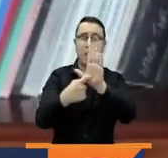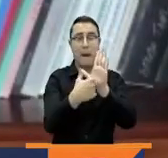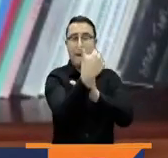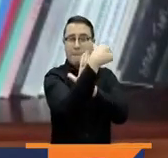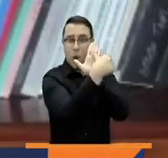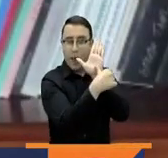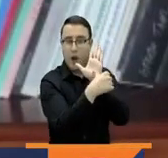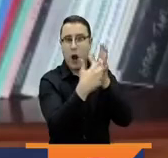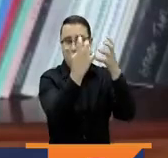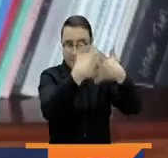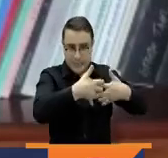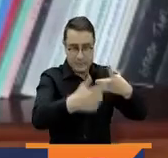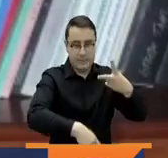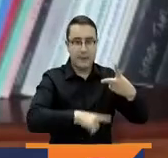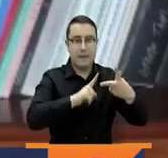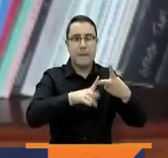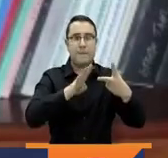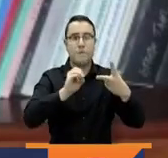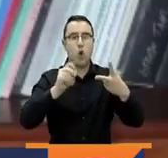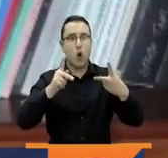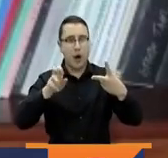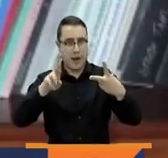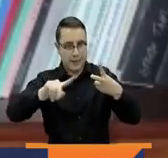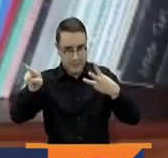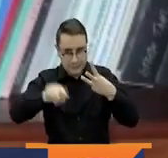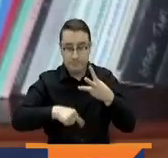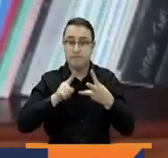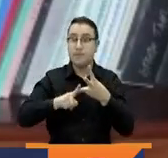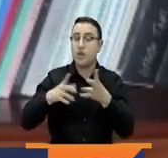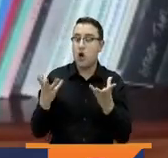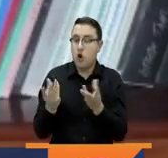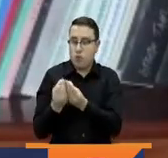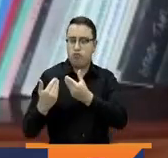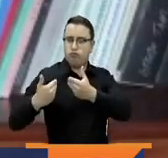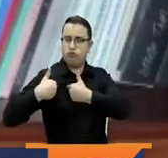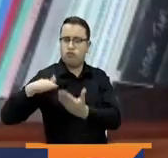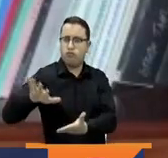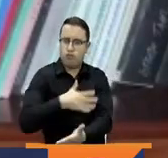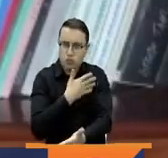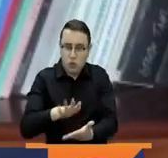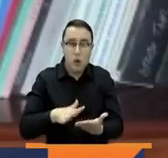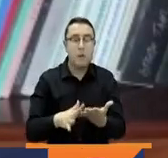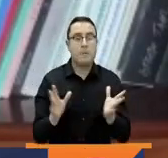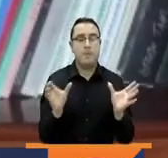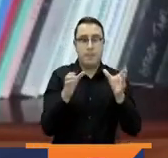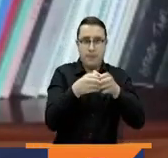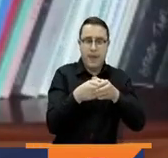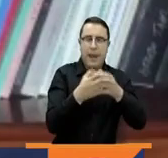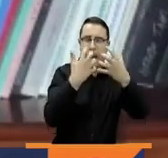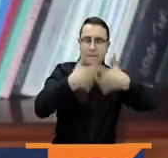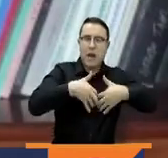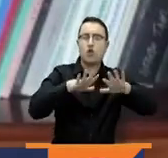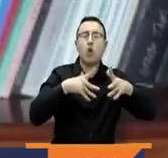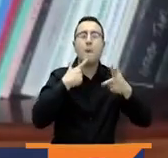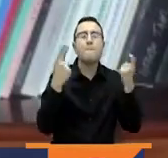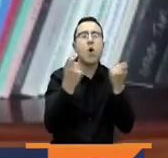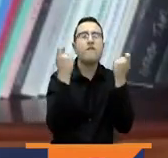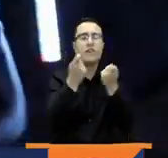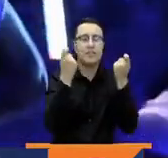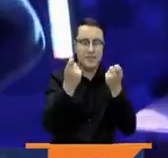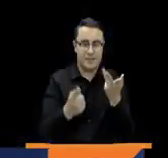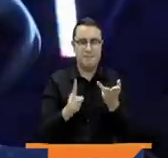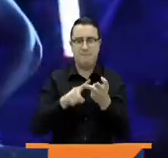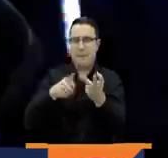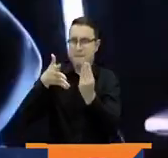programadores, bookers, representantes de salas de concierto, agencias de publicidad, centrales de medios y